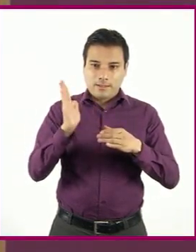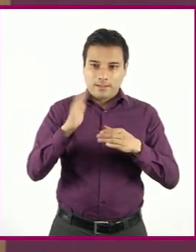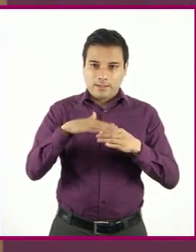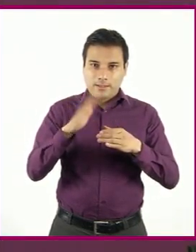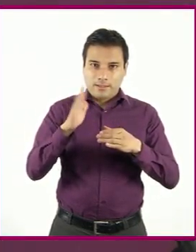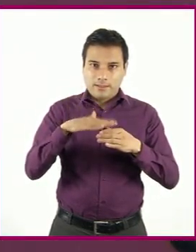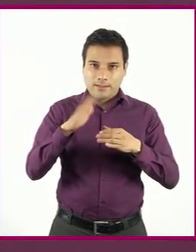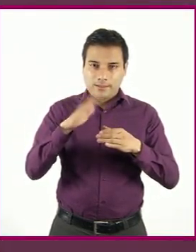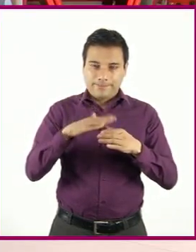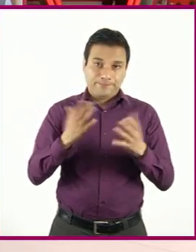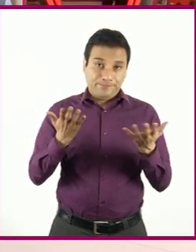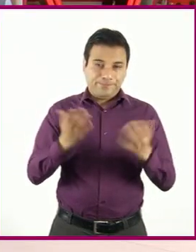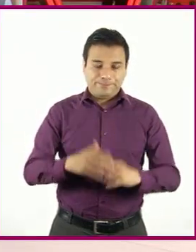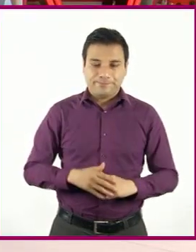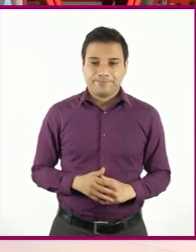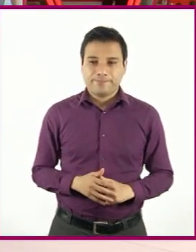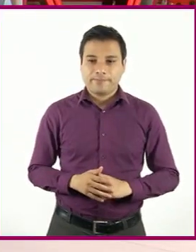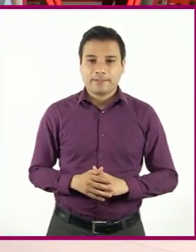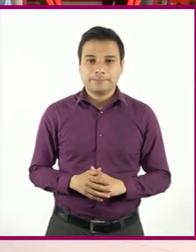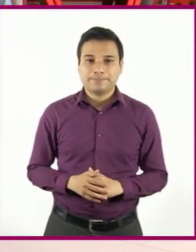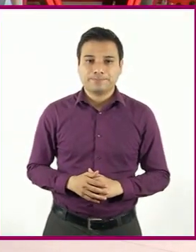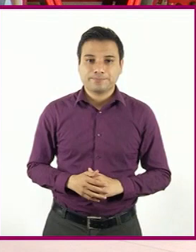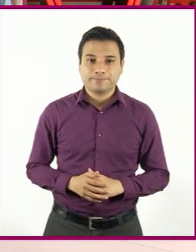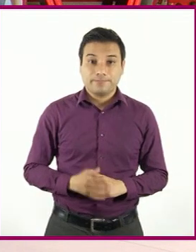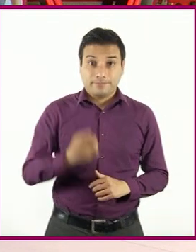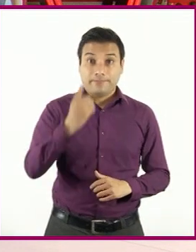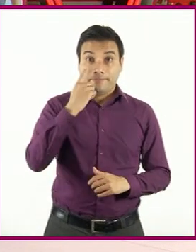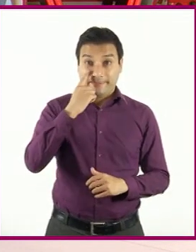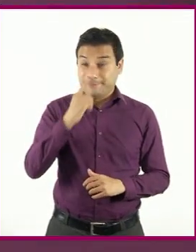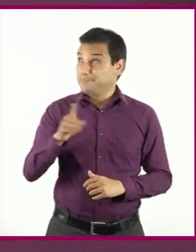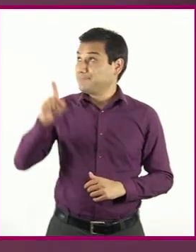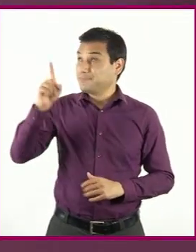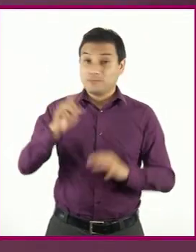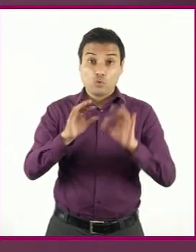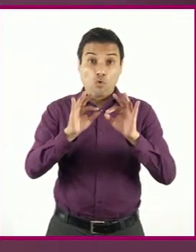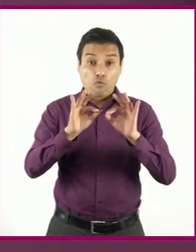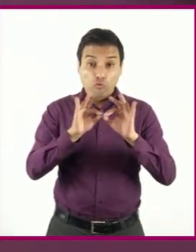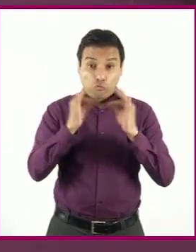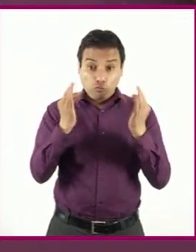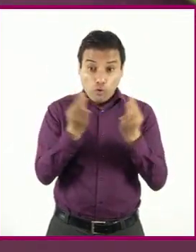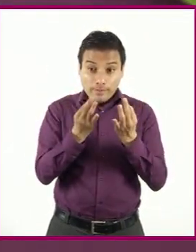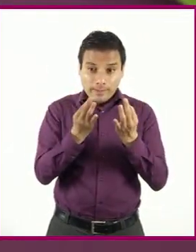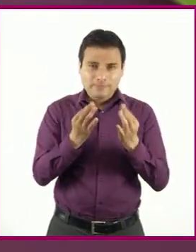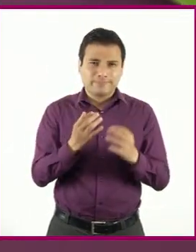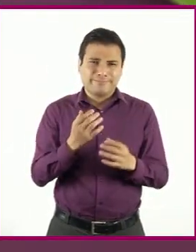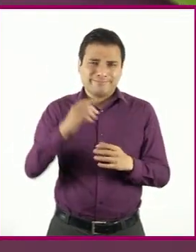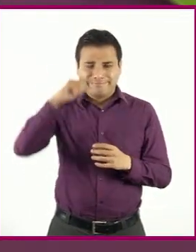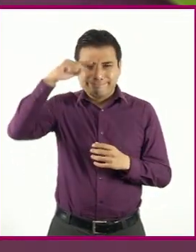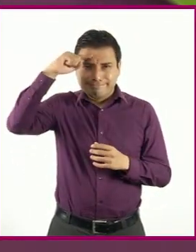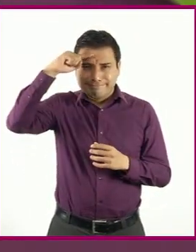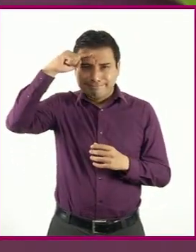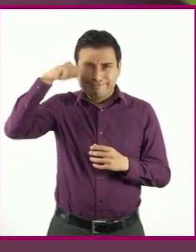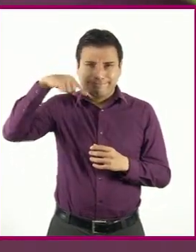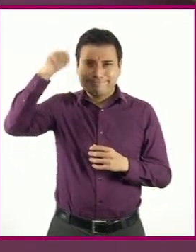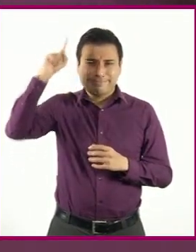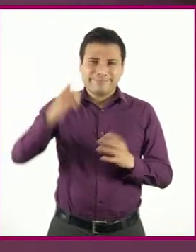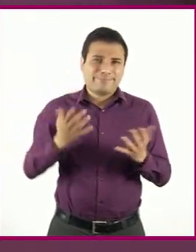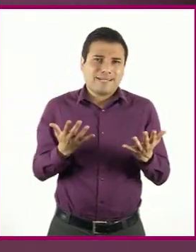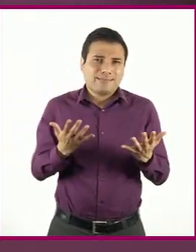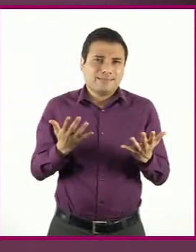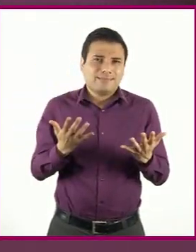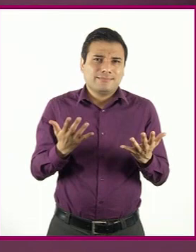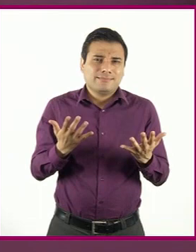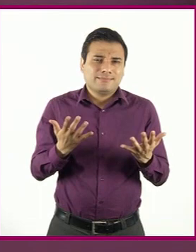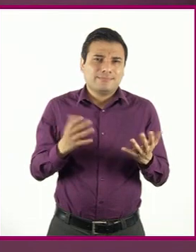También quiero que observen que la forma en la que está diseñado es un diseño bastante simple, para que todos